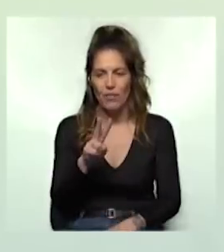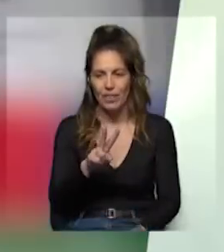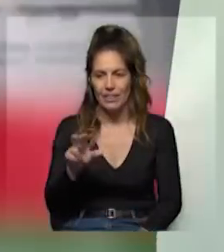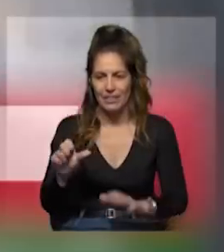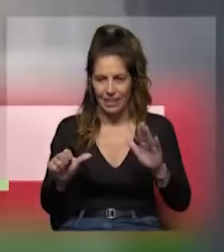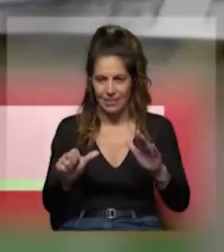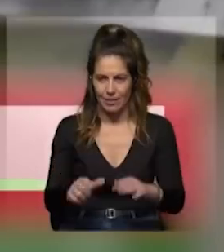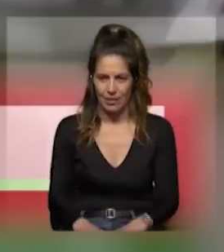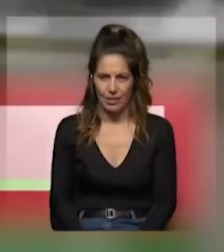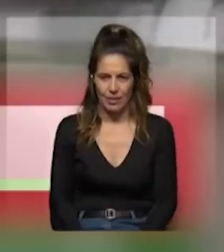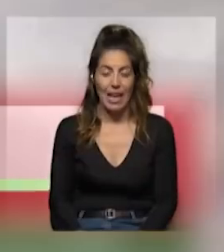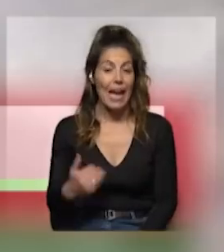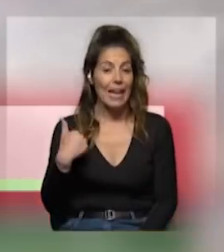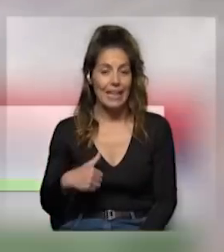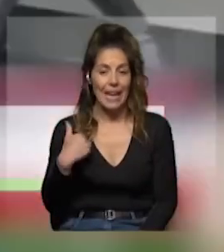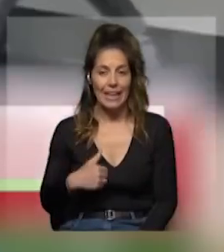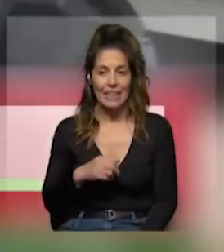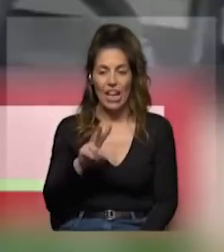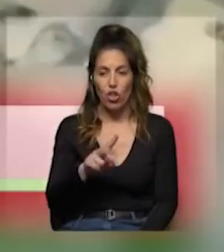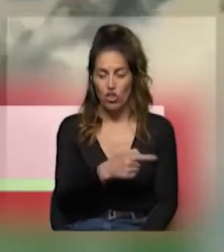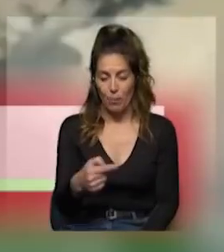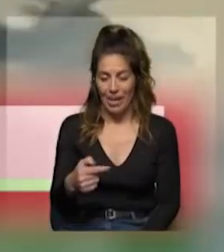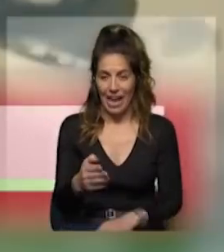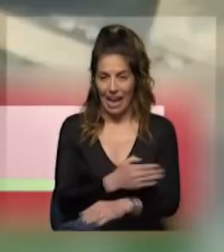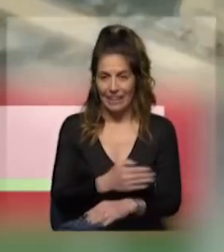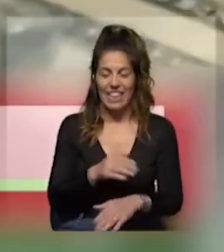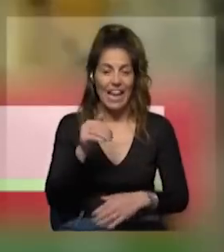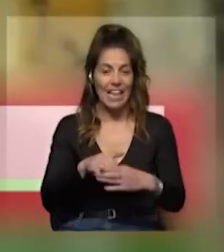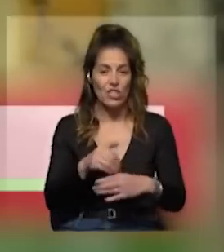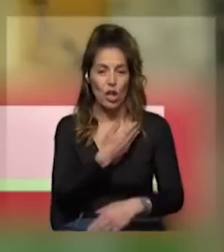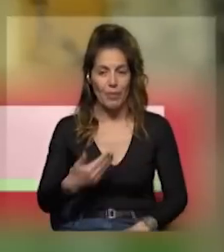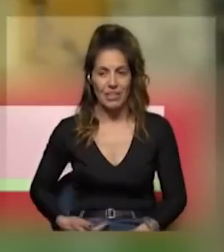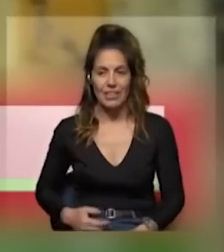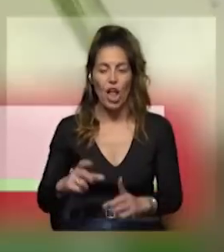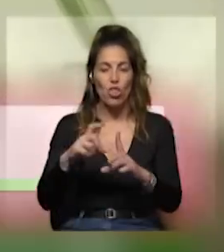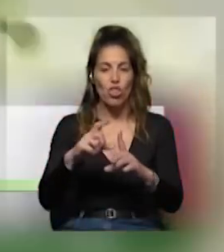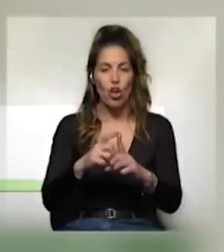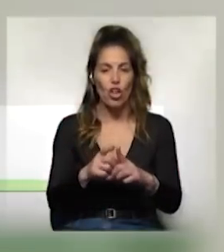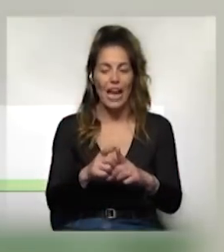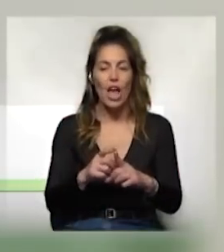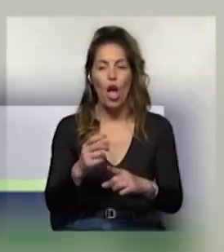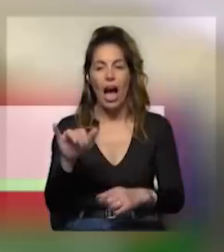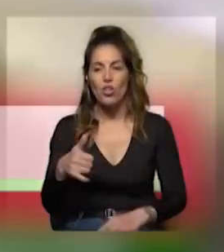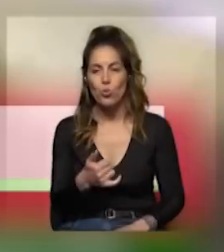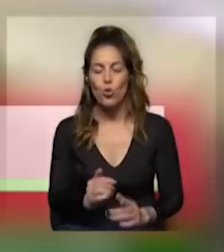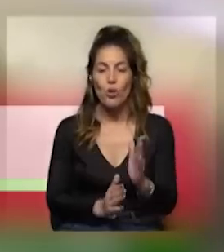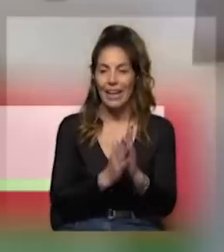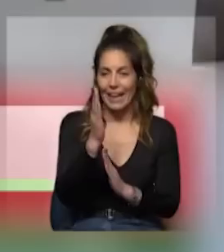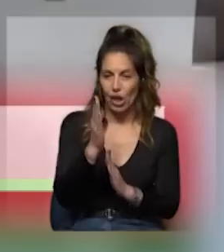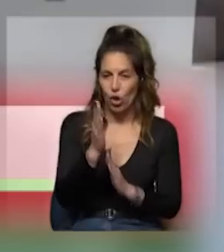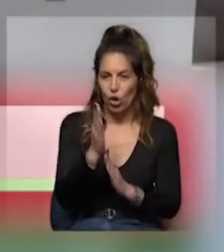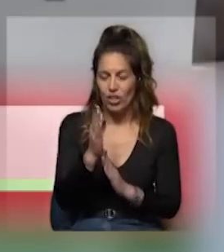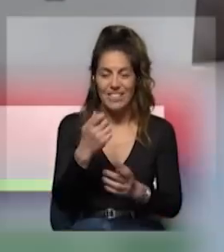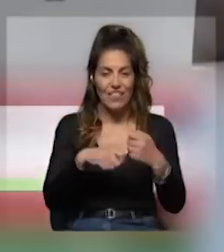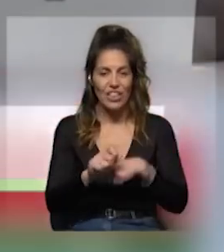2026 en Argentina dos semanas de las elecciones presidenciales el dólar paralelo o Blue alcanzó un nuevo récord de cotización y se